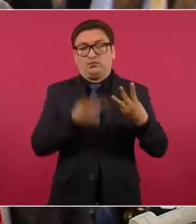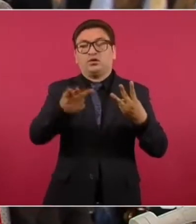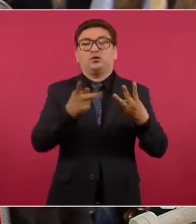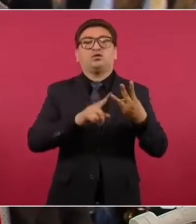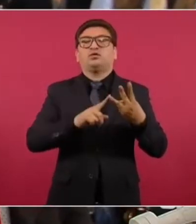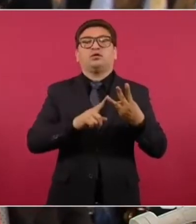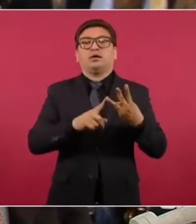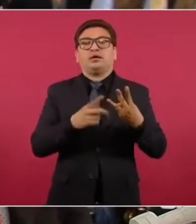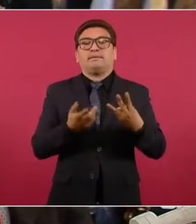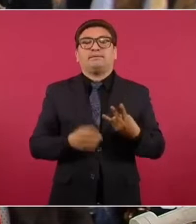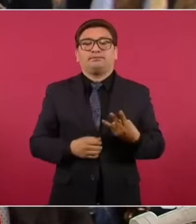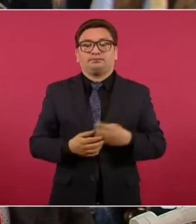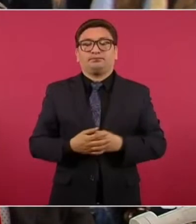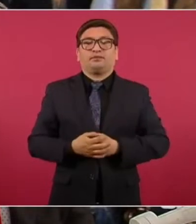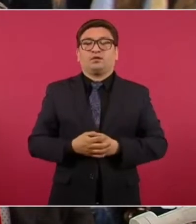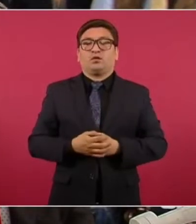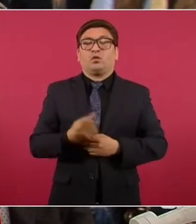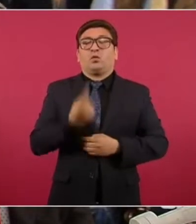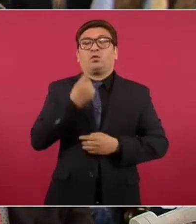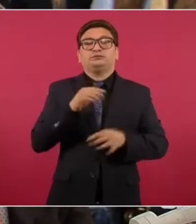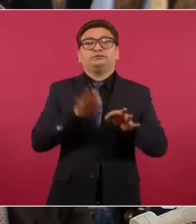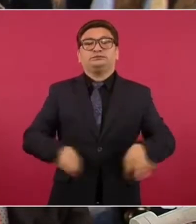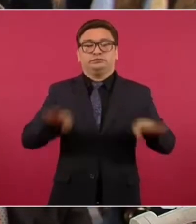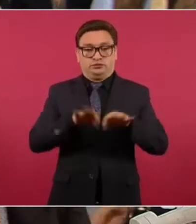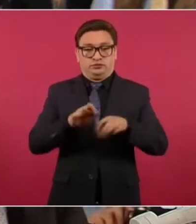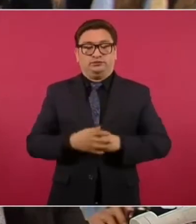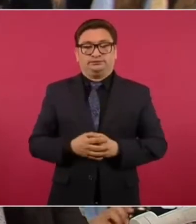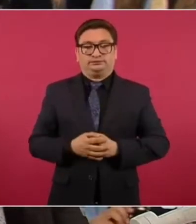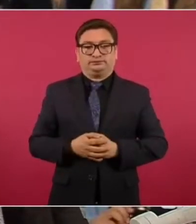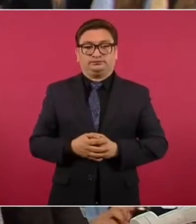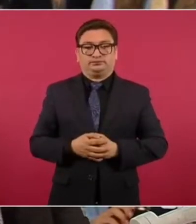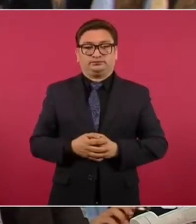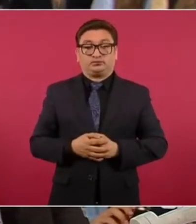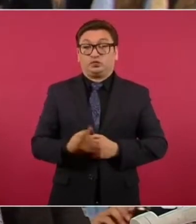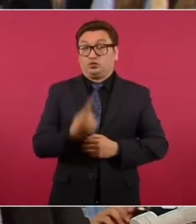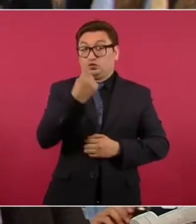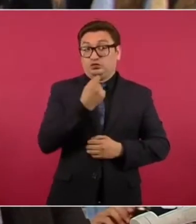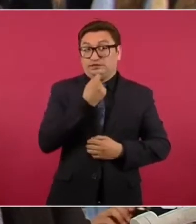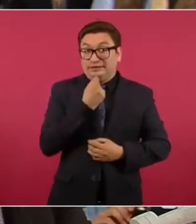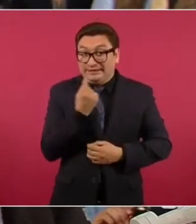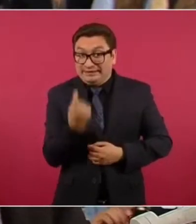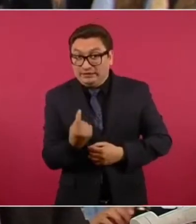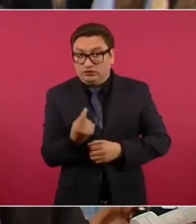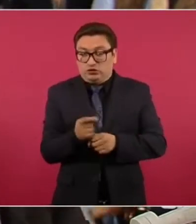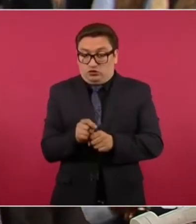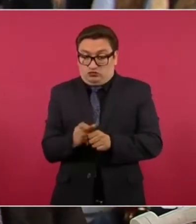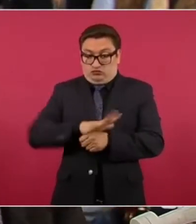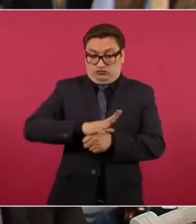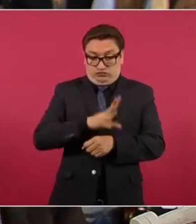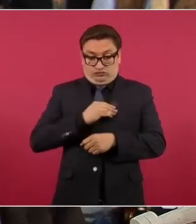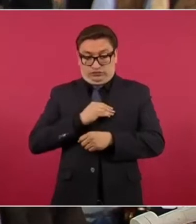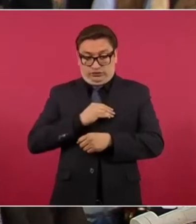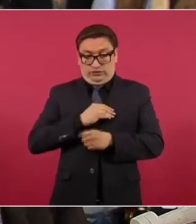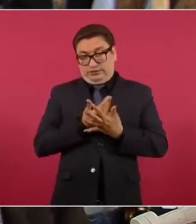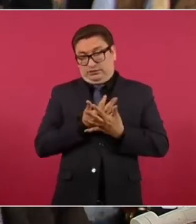esto, también algo importante. ¿Cuánto tiempo puede esperarse un niño que le dio COVID para recibir la vacuna? Es decir,